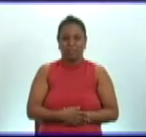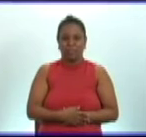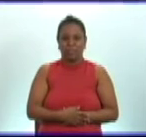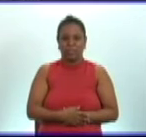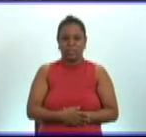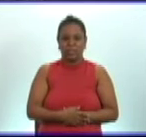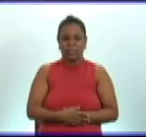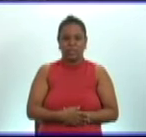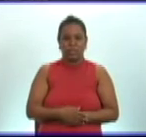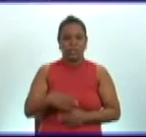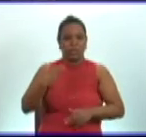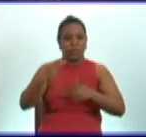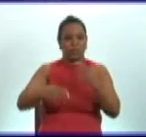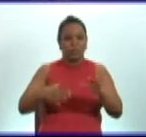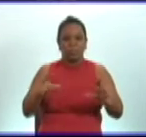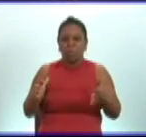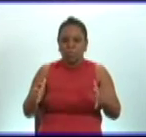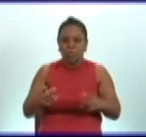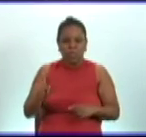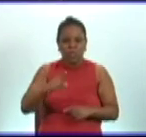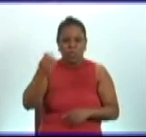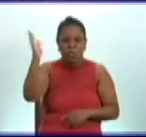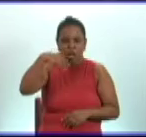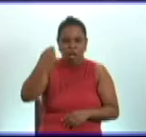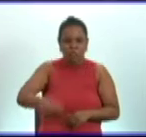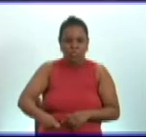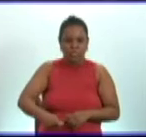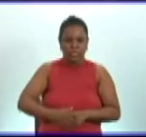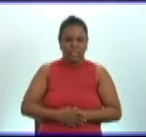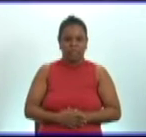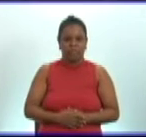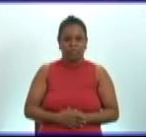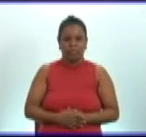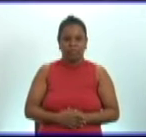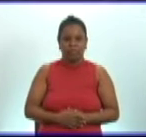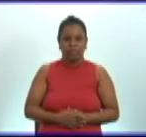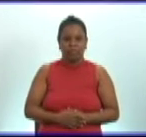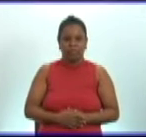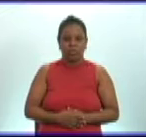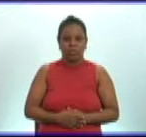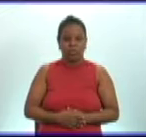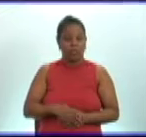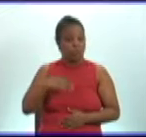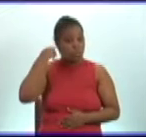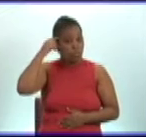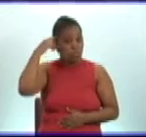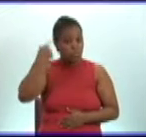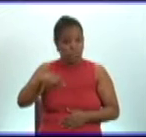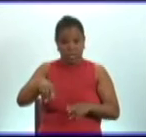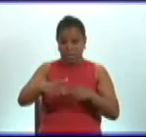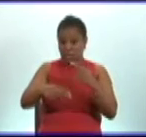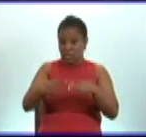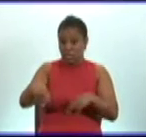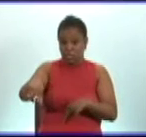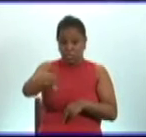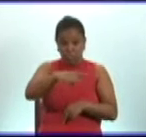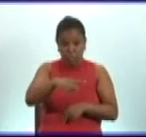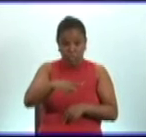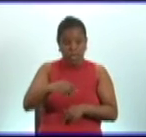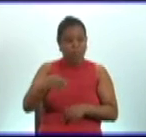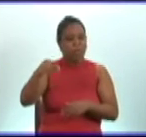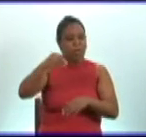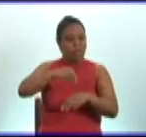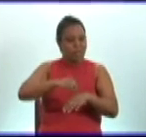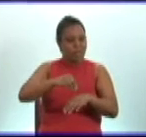Estamos actuando con miedo, no con justicia. Oficial. No sé qué van a hacer ustedes para llevar semejante culpa en sus